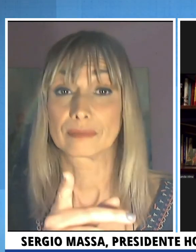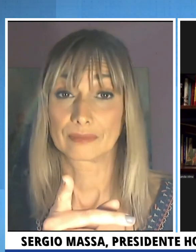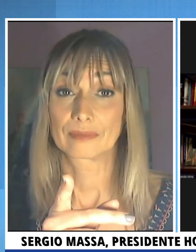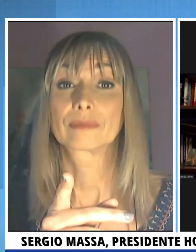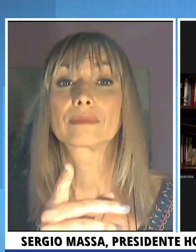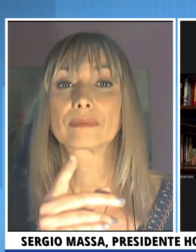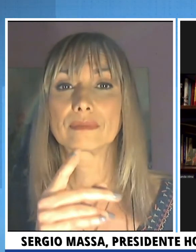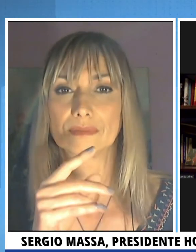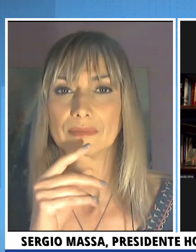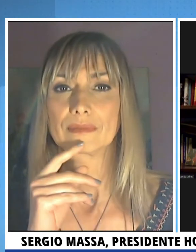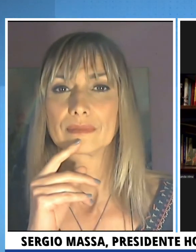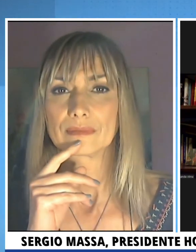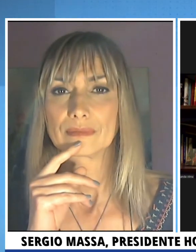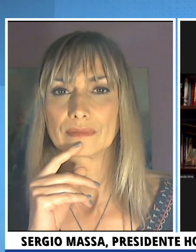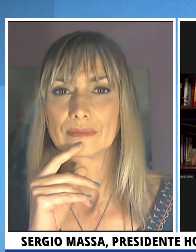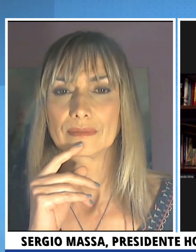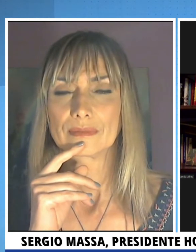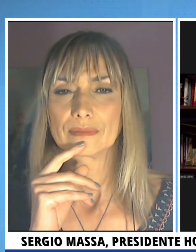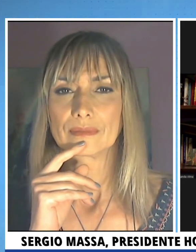cierto? Es decir,